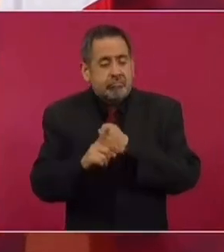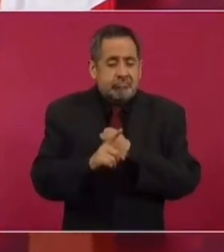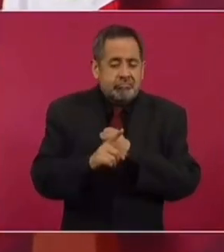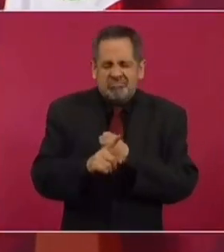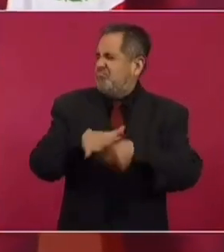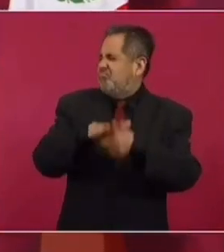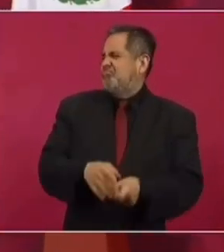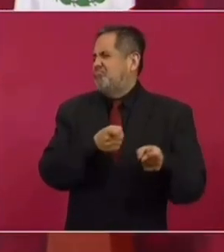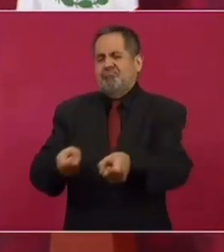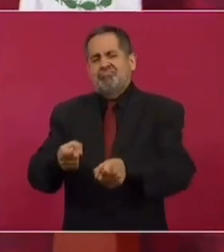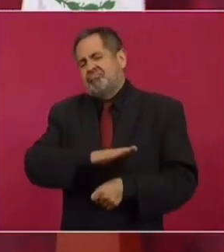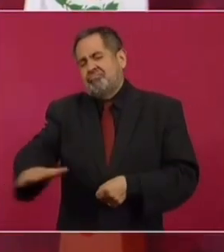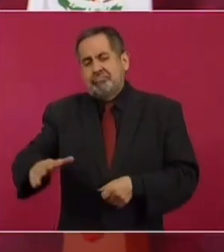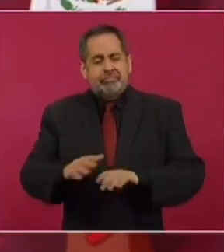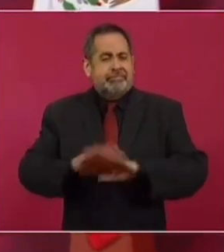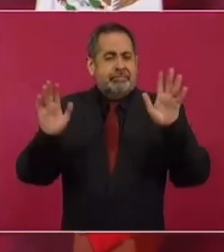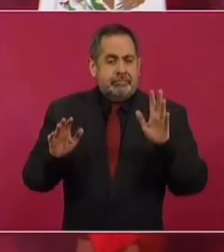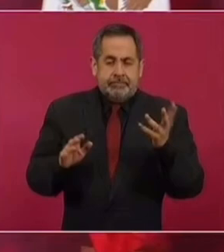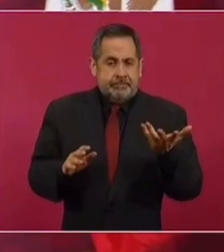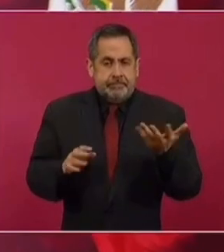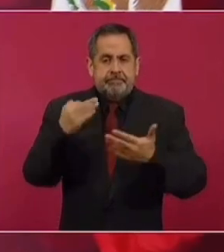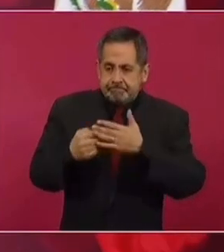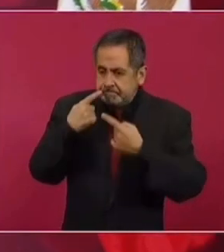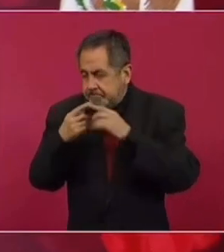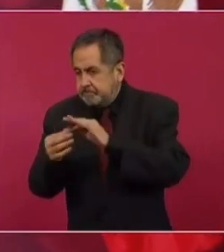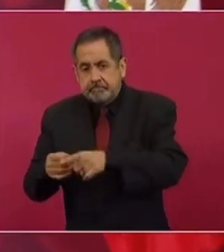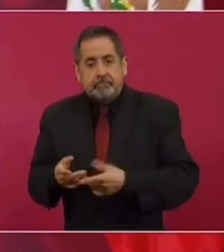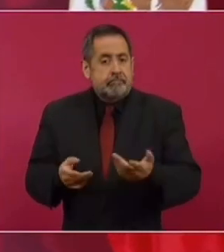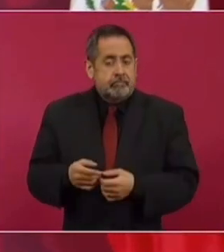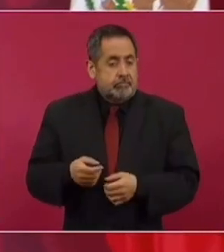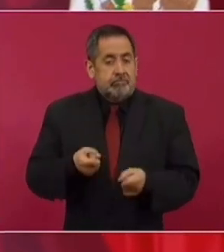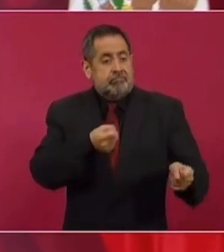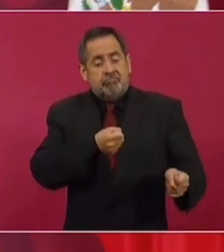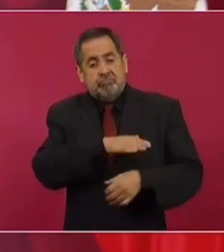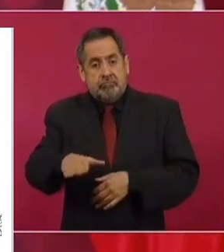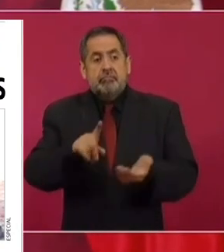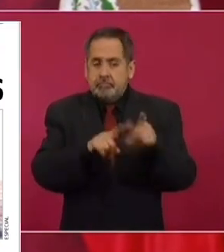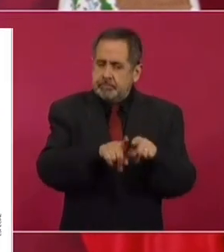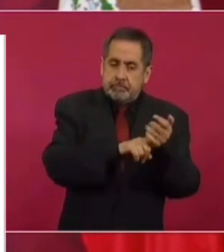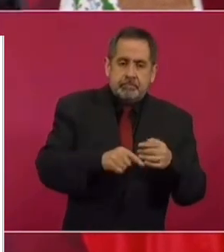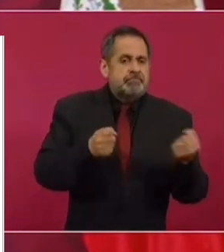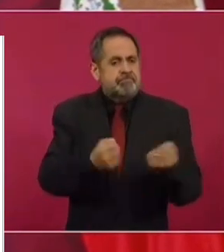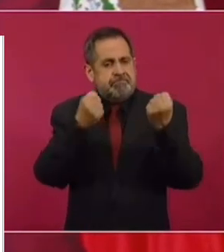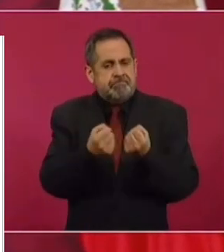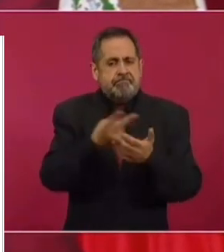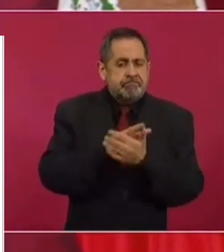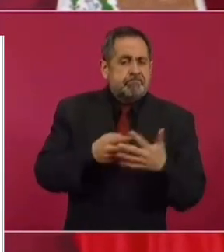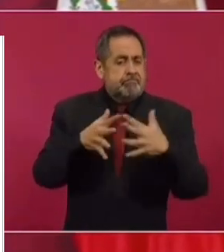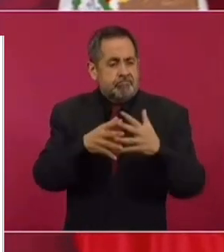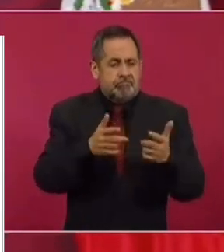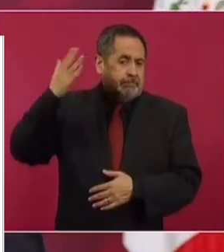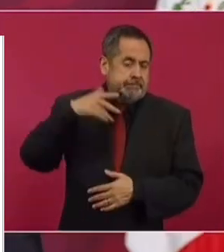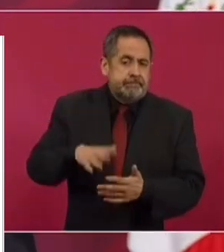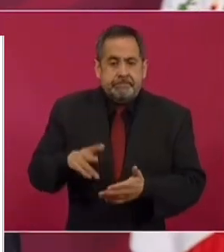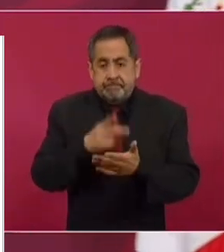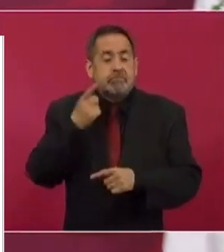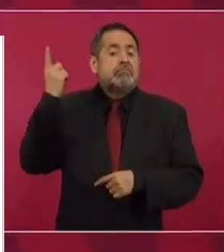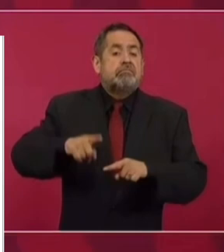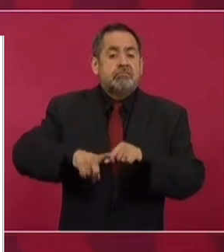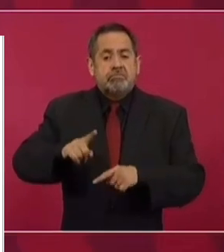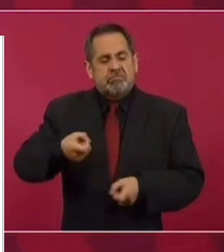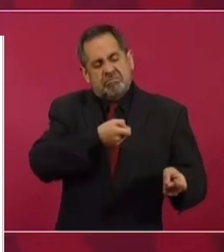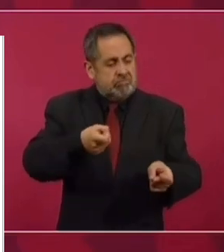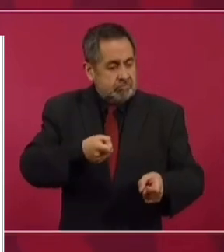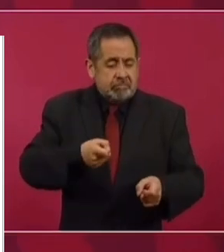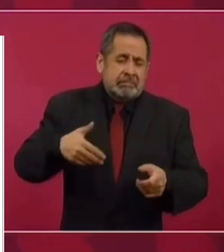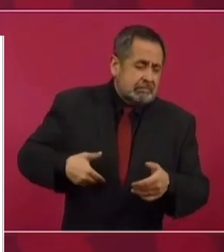problemas con masacres, pero no de este tipo, que también las había, de enfrentamientos entre grupos. La orden era